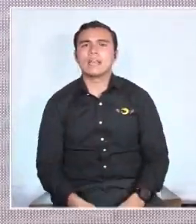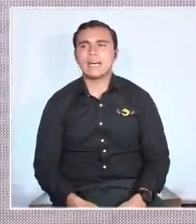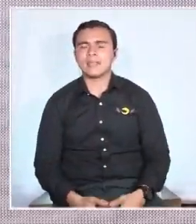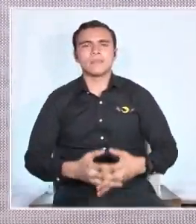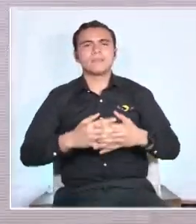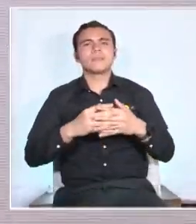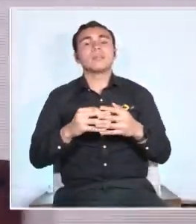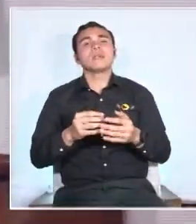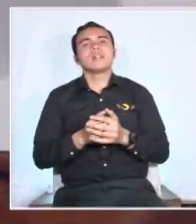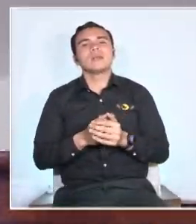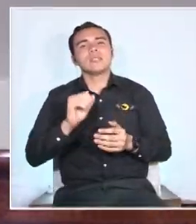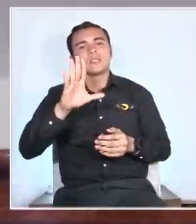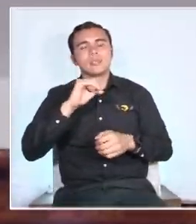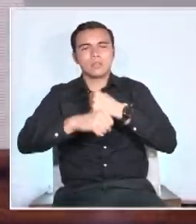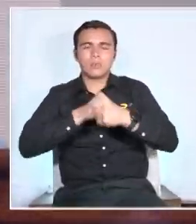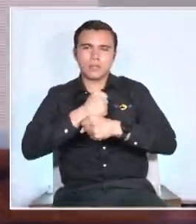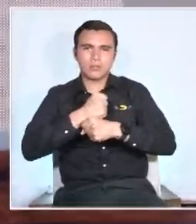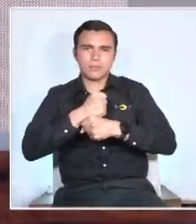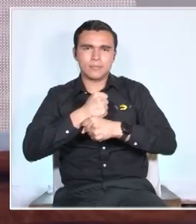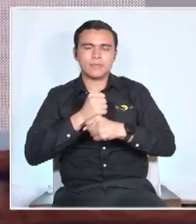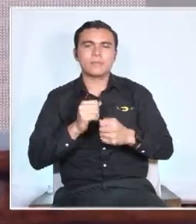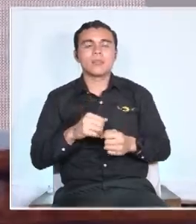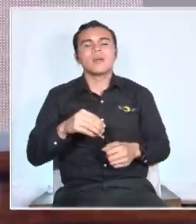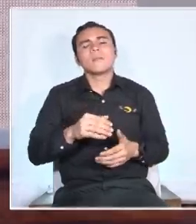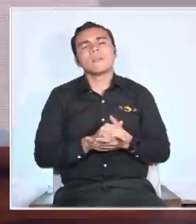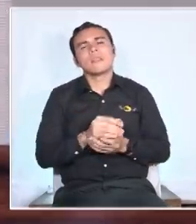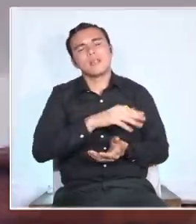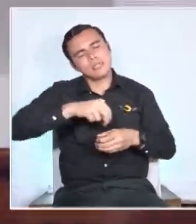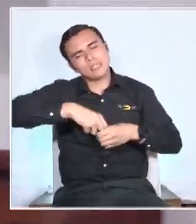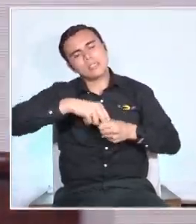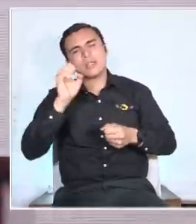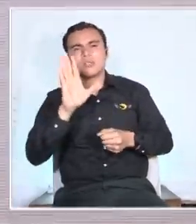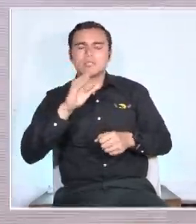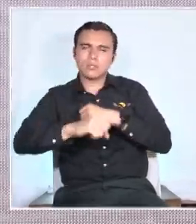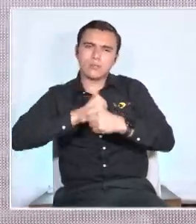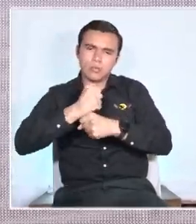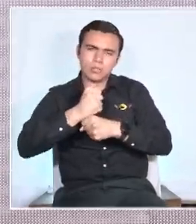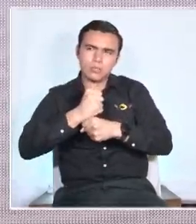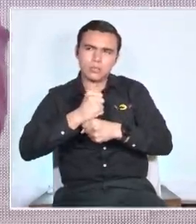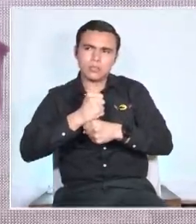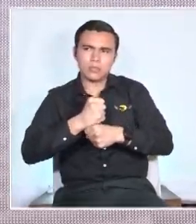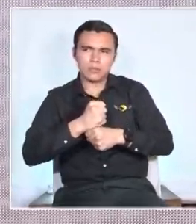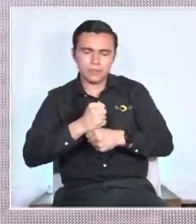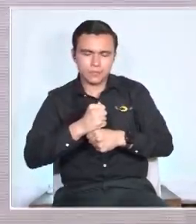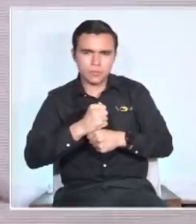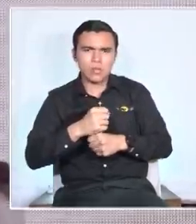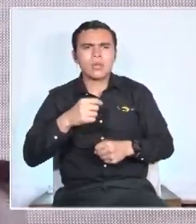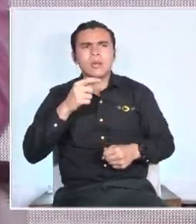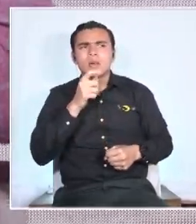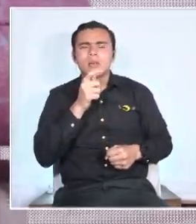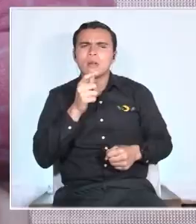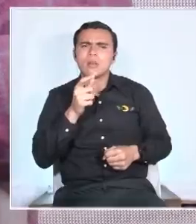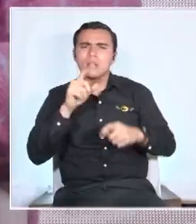en la cárcel por 5 años. Y después salió de los 5 años y le preguntaron: ¿cómo